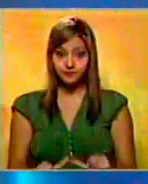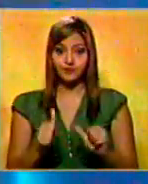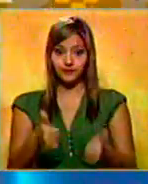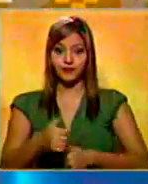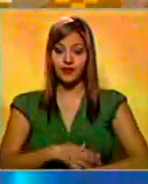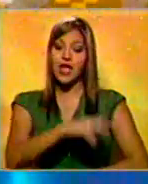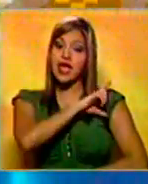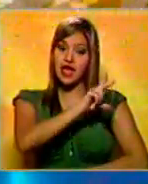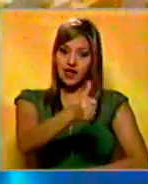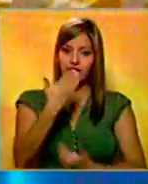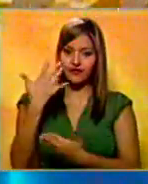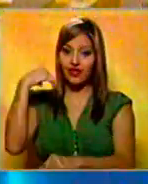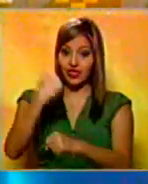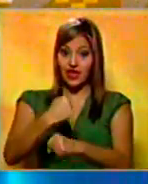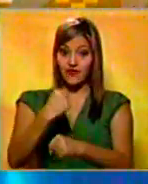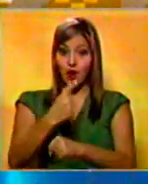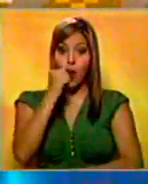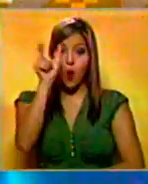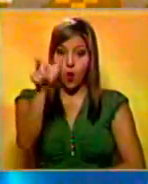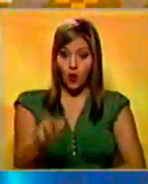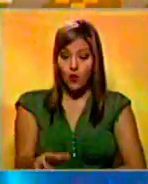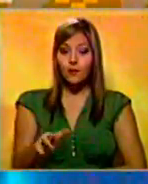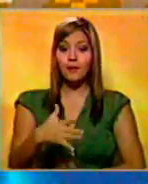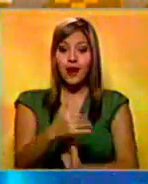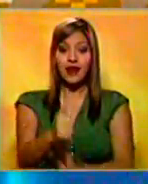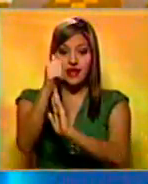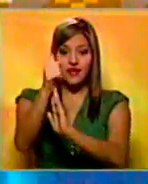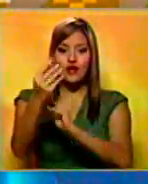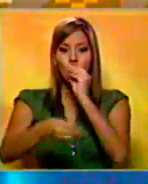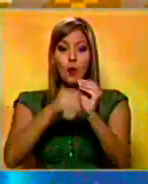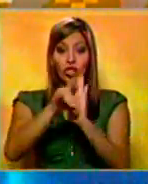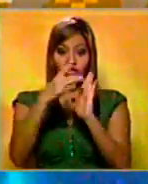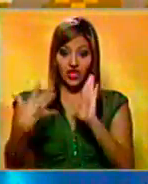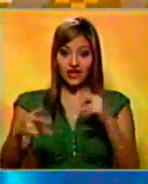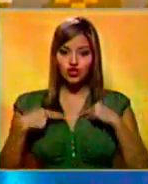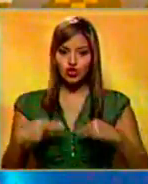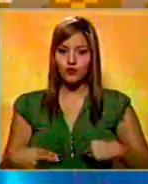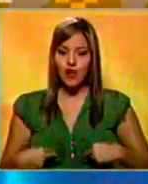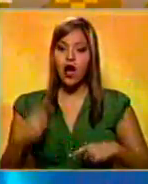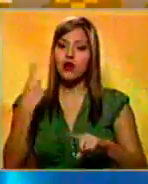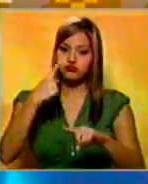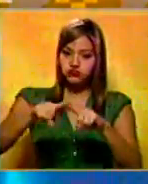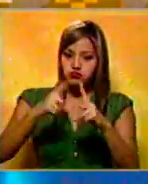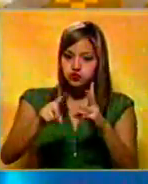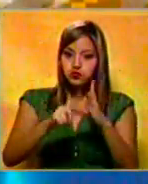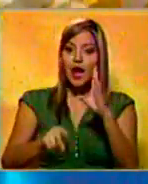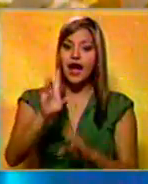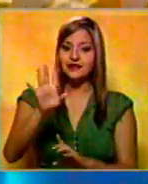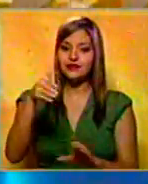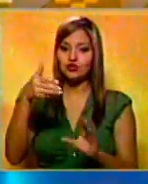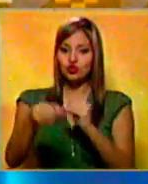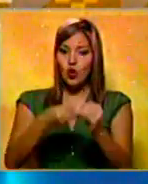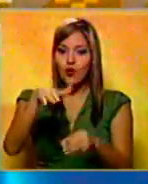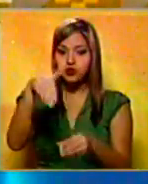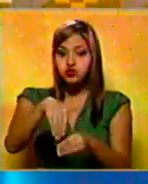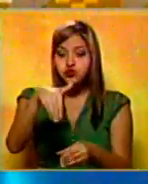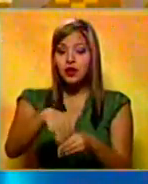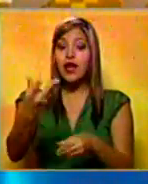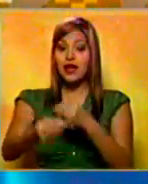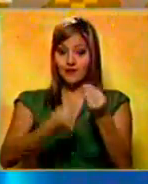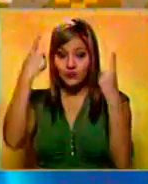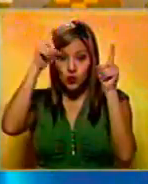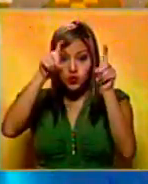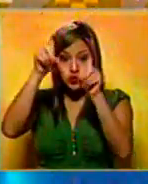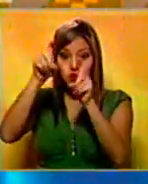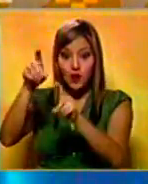El jefe del Comando Estratégico Operacional, Wilmer Barrientos, encabezó el taller de derechos humanos y delitos electorales que tiene por fin la capacitación del